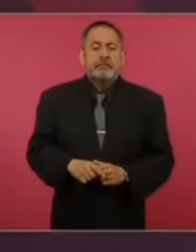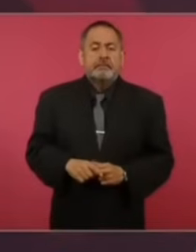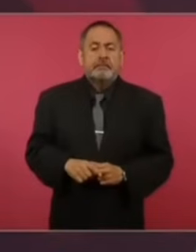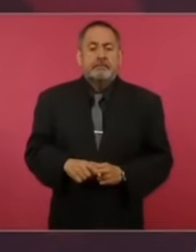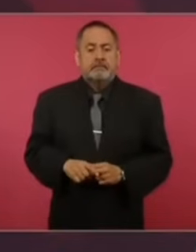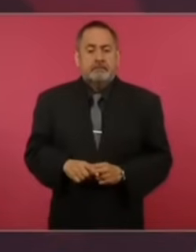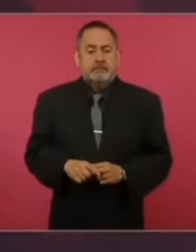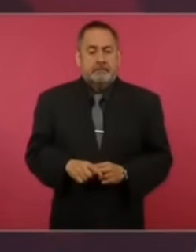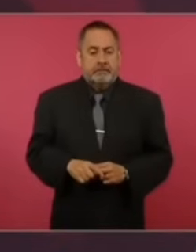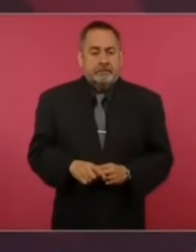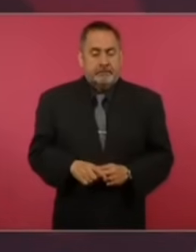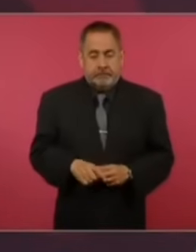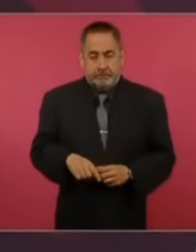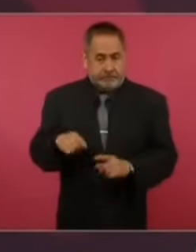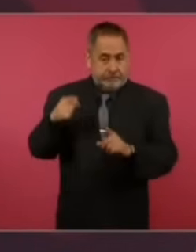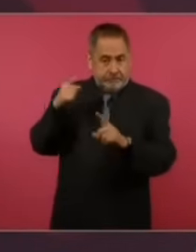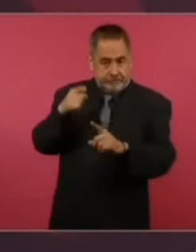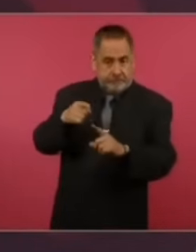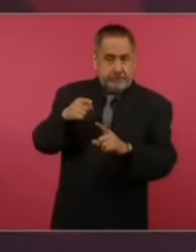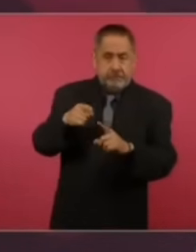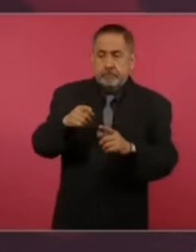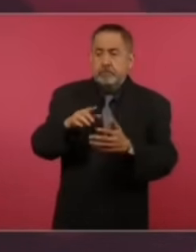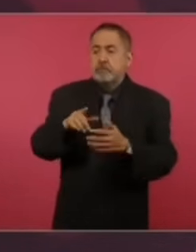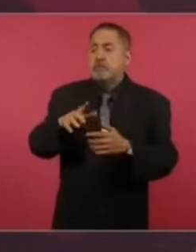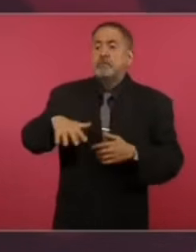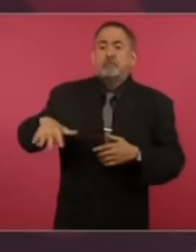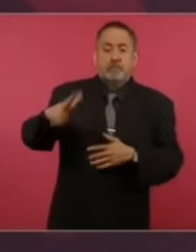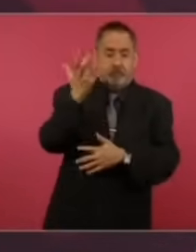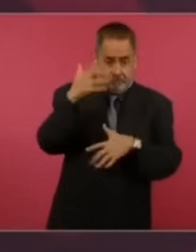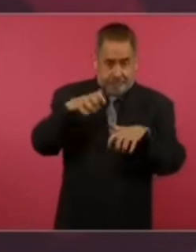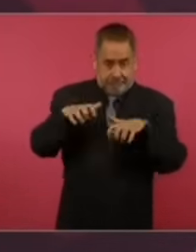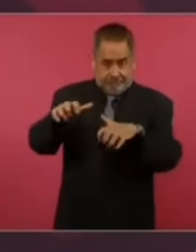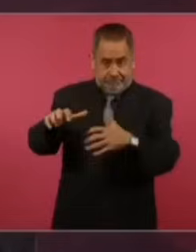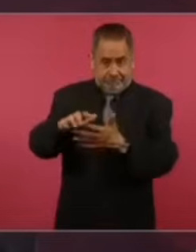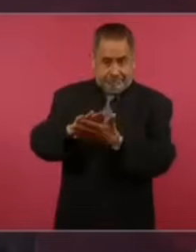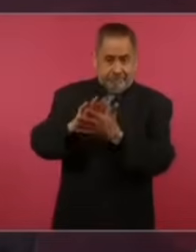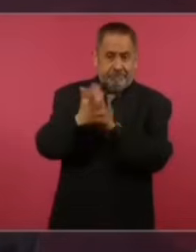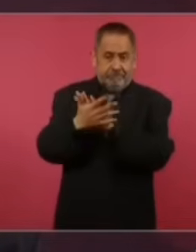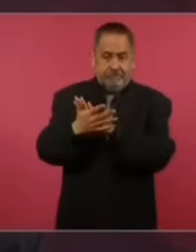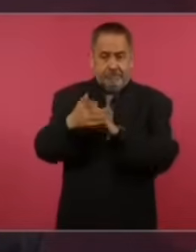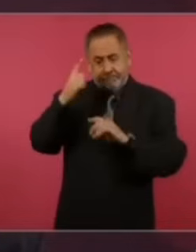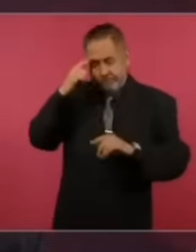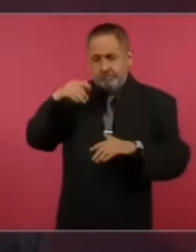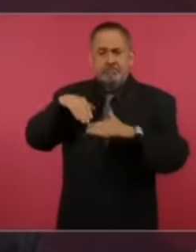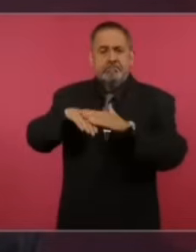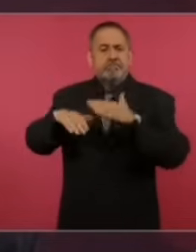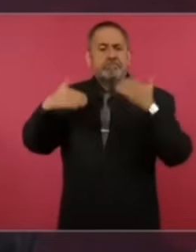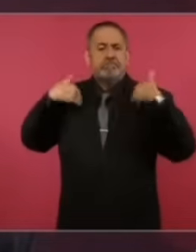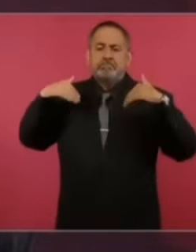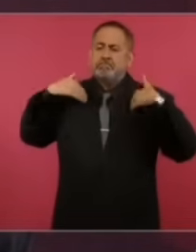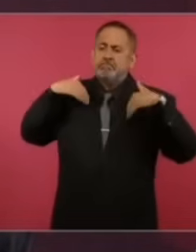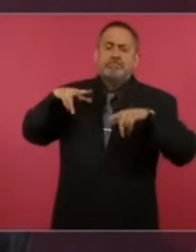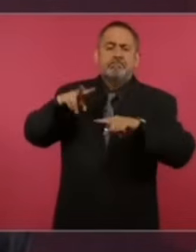Dios esa parte de Selva se va a convertir en un parque